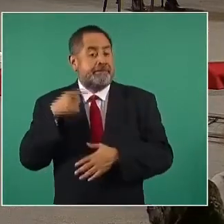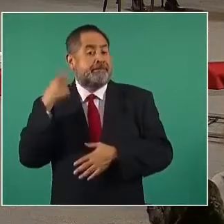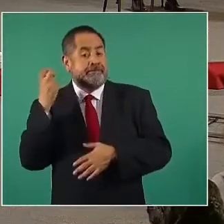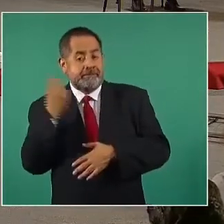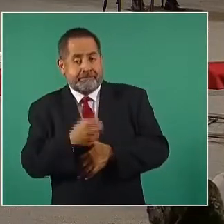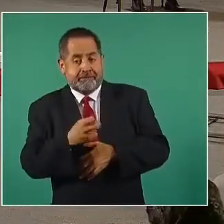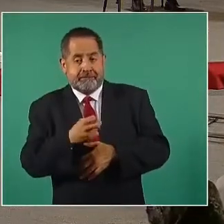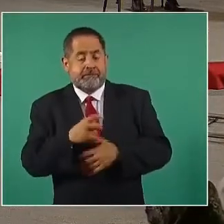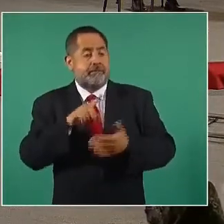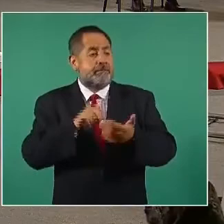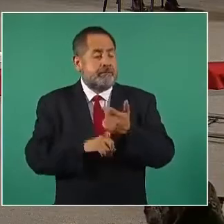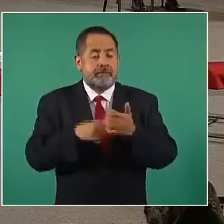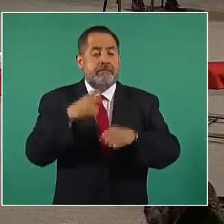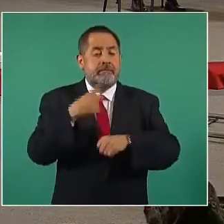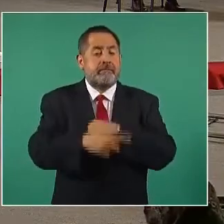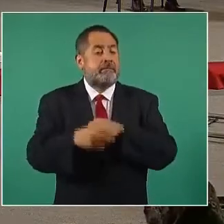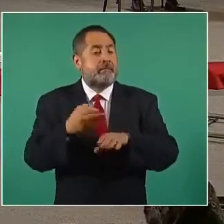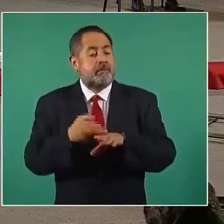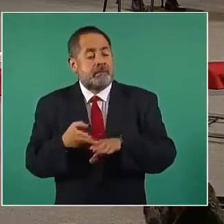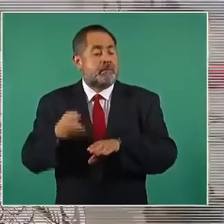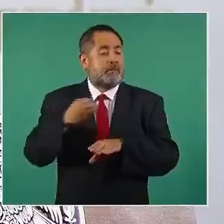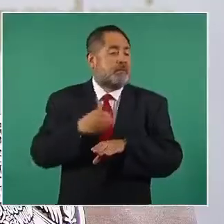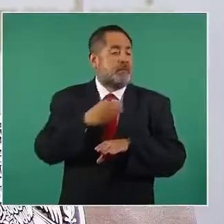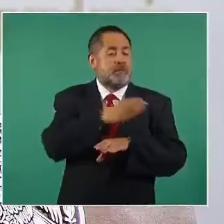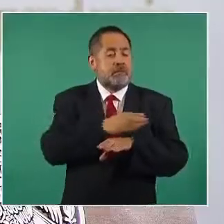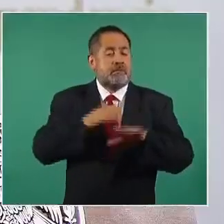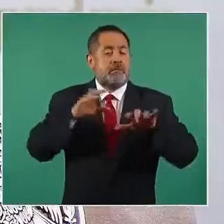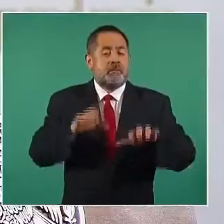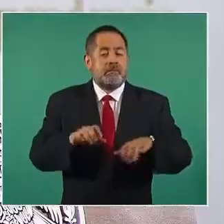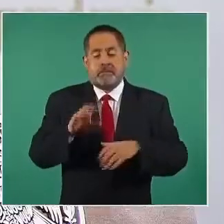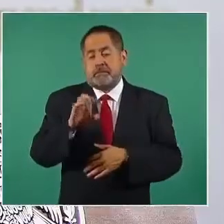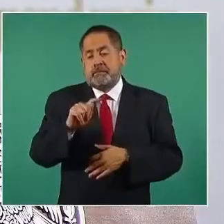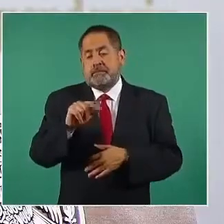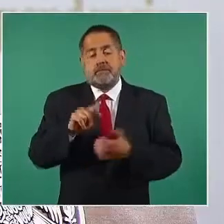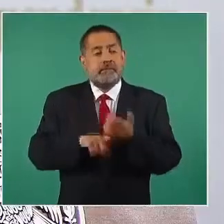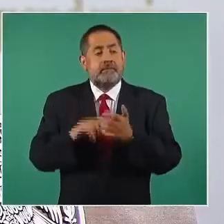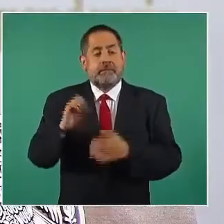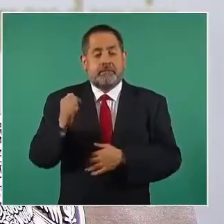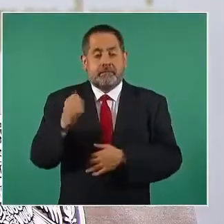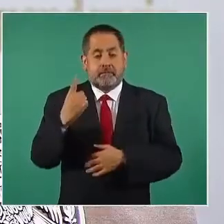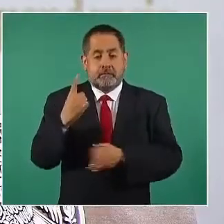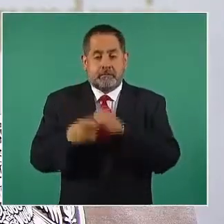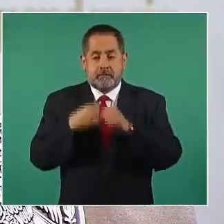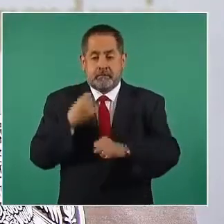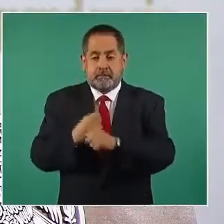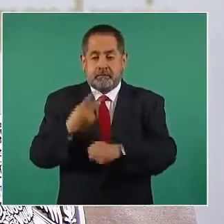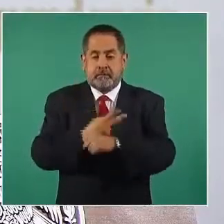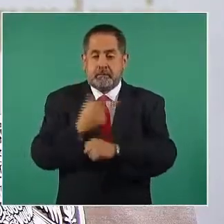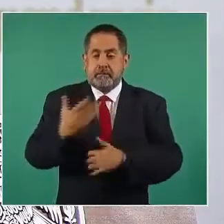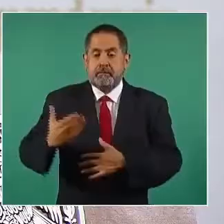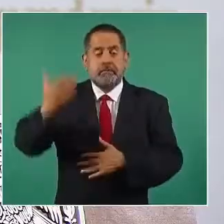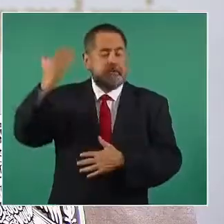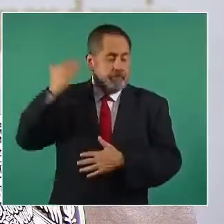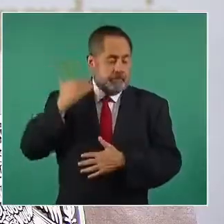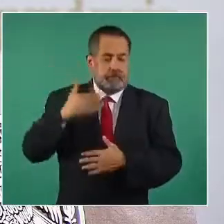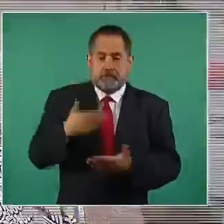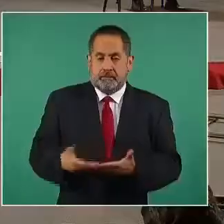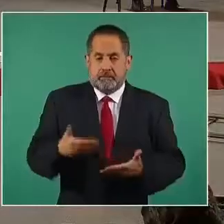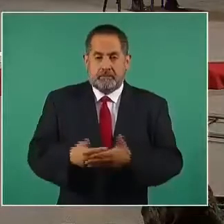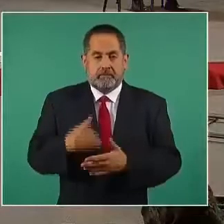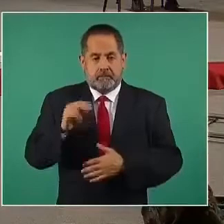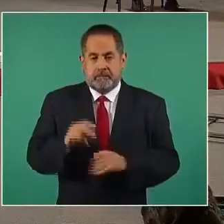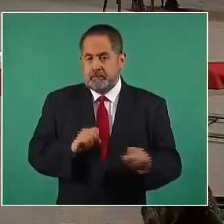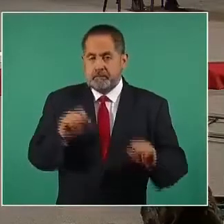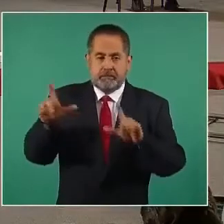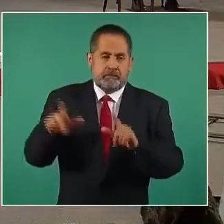corresponden a daños ocasionados por la tormenta tropical Beta en septiembre del año pasado. Y bueno, aquí están las